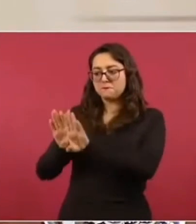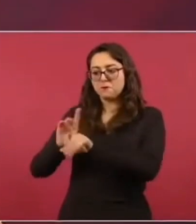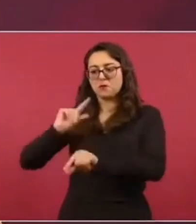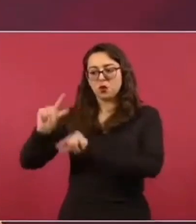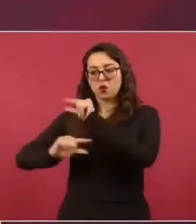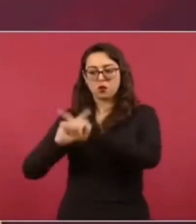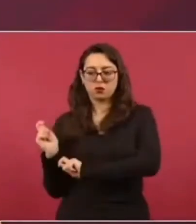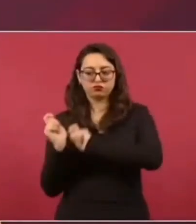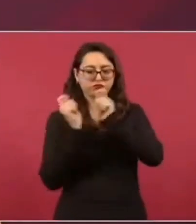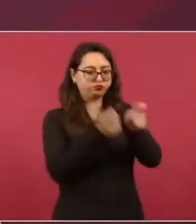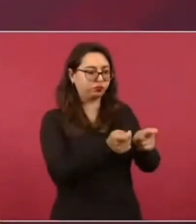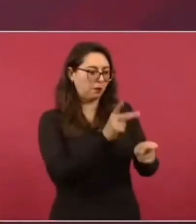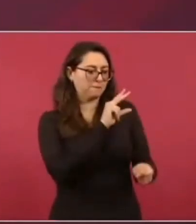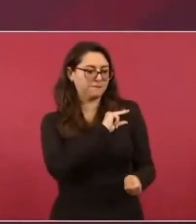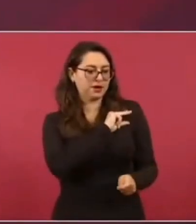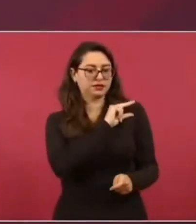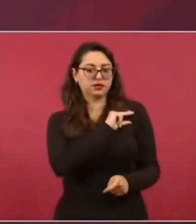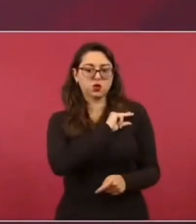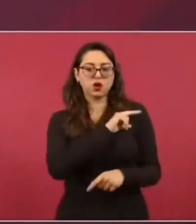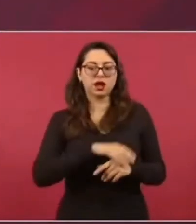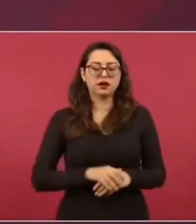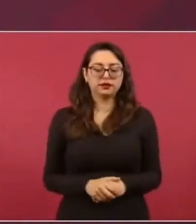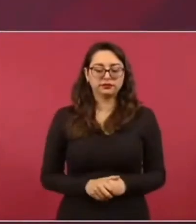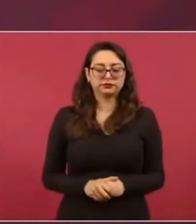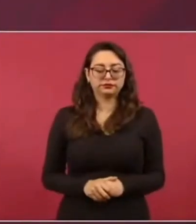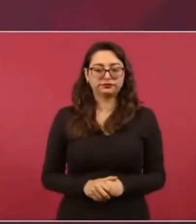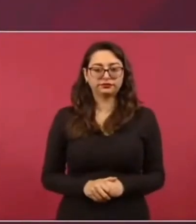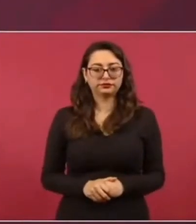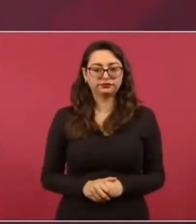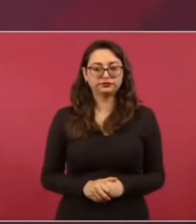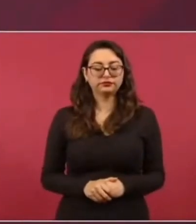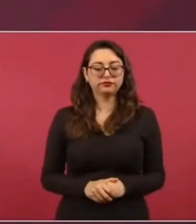la reforma a la seguridad social,